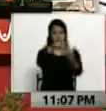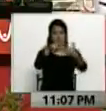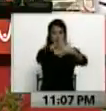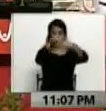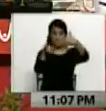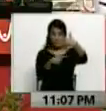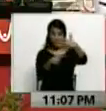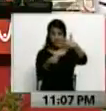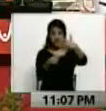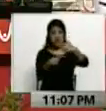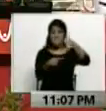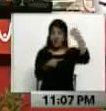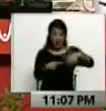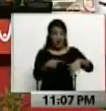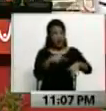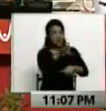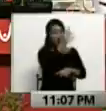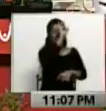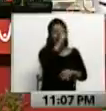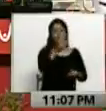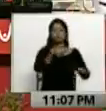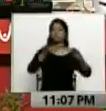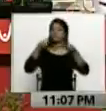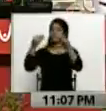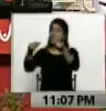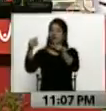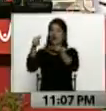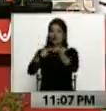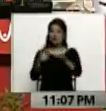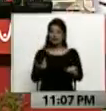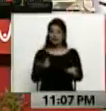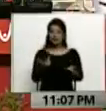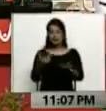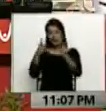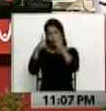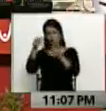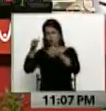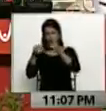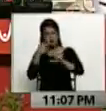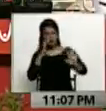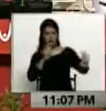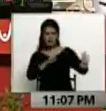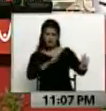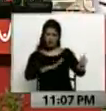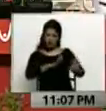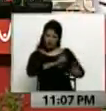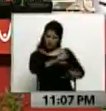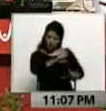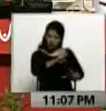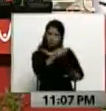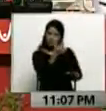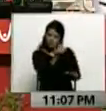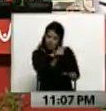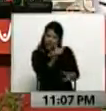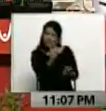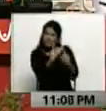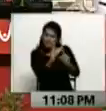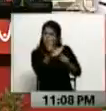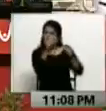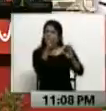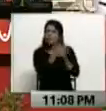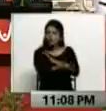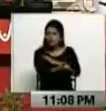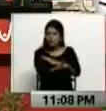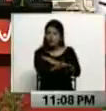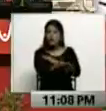cara por eso que te están investigando y después de eso en en a finales de años todavía le agregaste Cómo